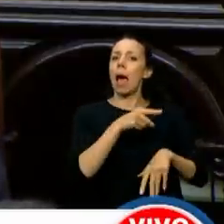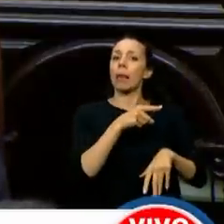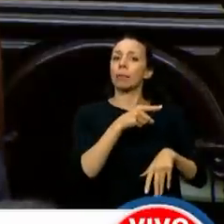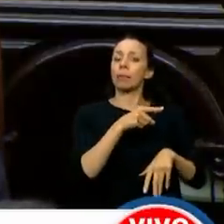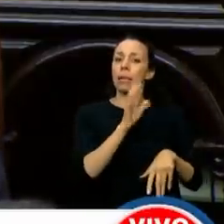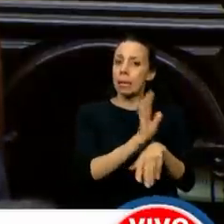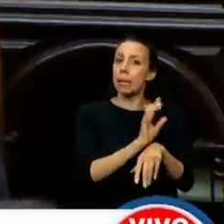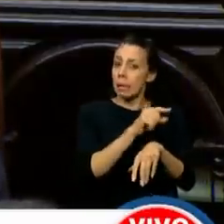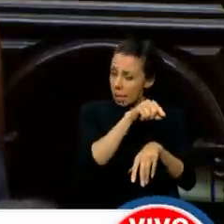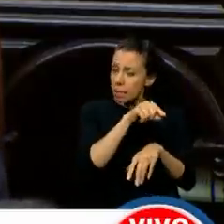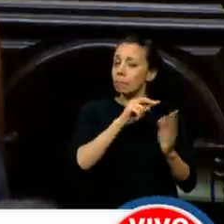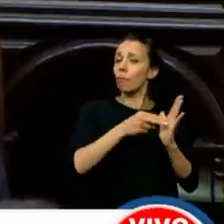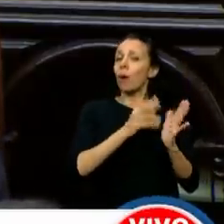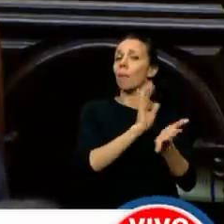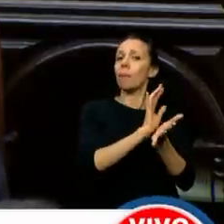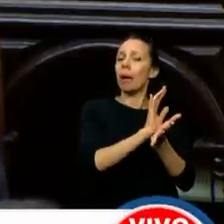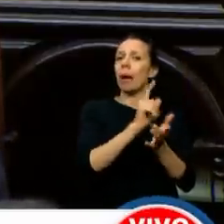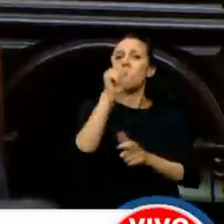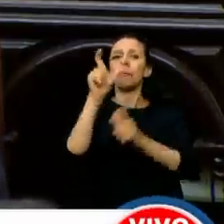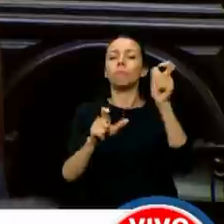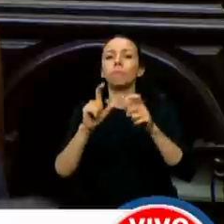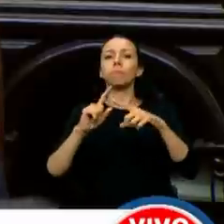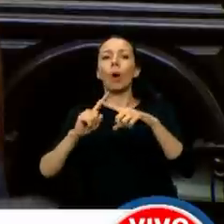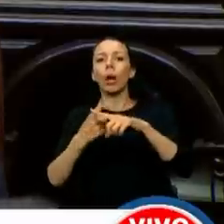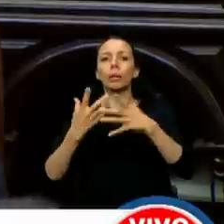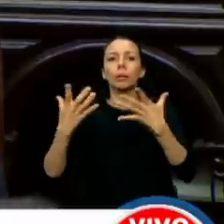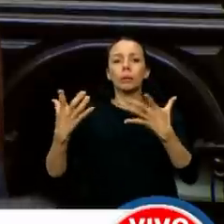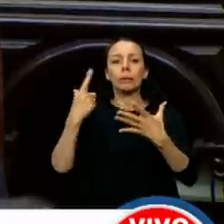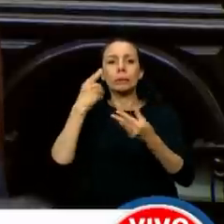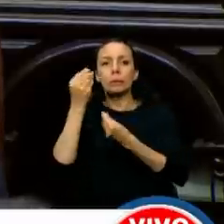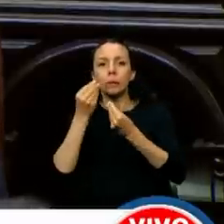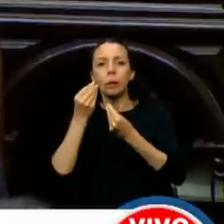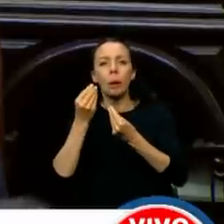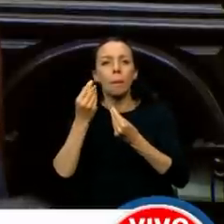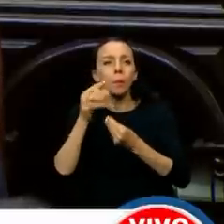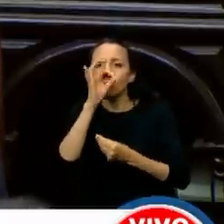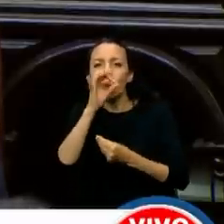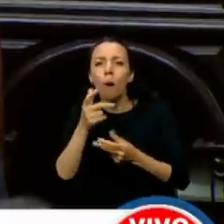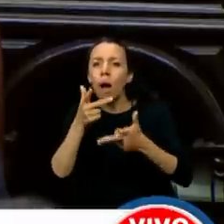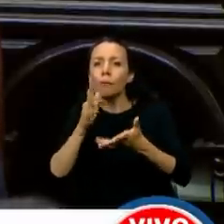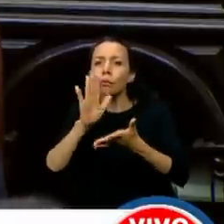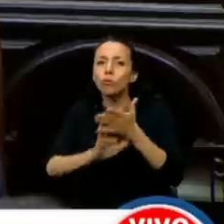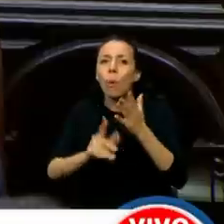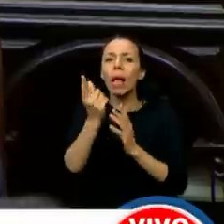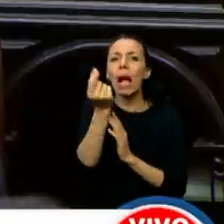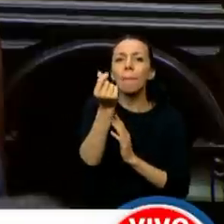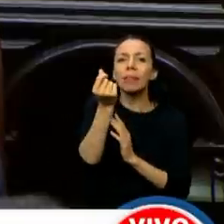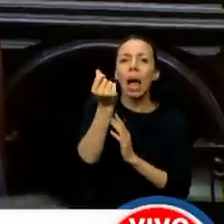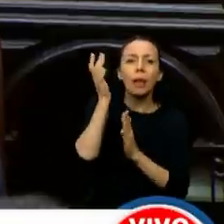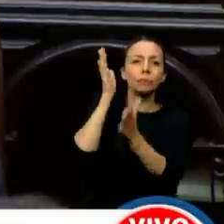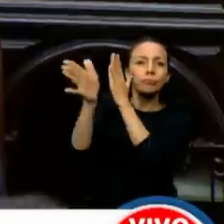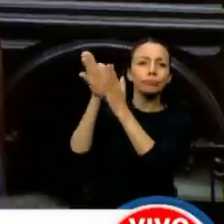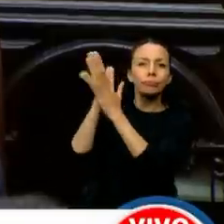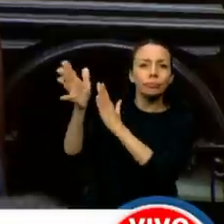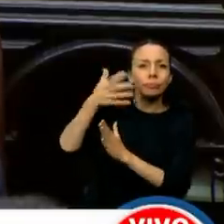política pero no hacen hincapié en lo que significa la fuga de capitales en estos últimos tiempos